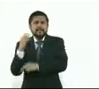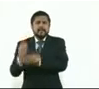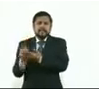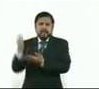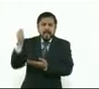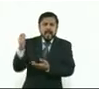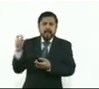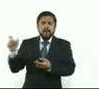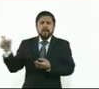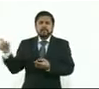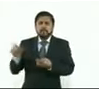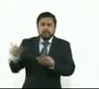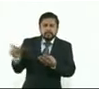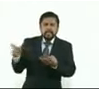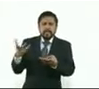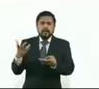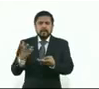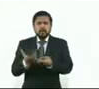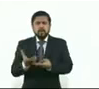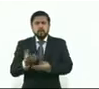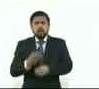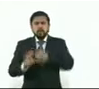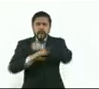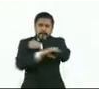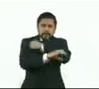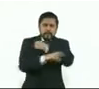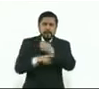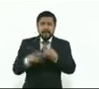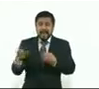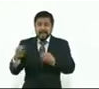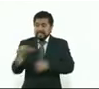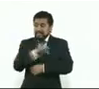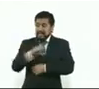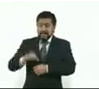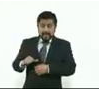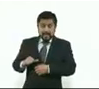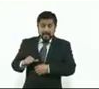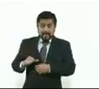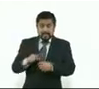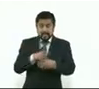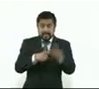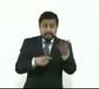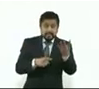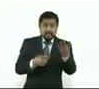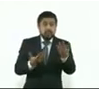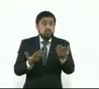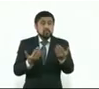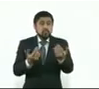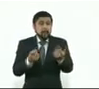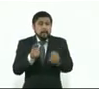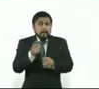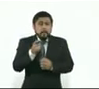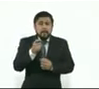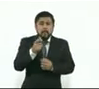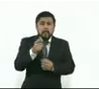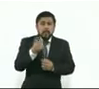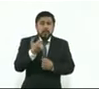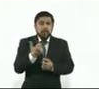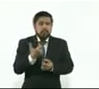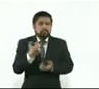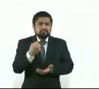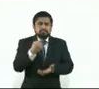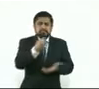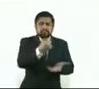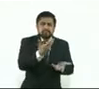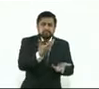Xochimilco, Cuajimalpa, son alcaldías que tienen pocos recursos, aun cuando tienen una